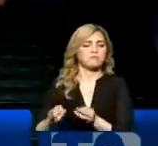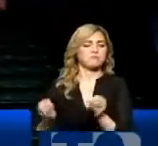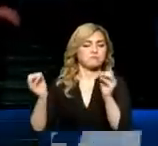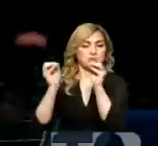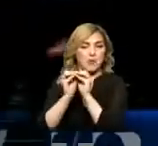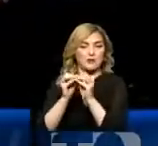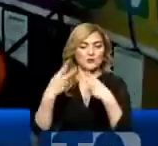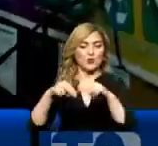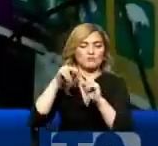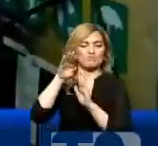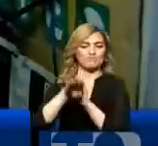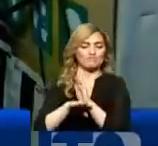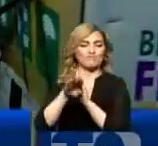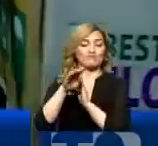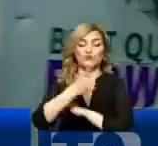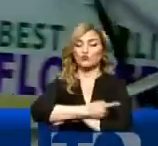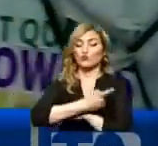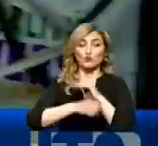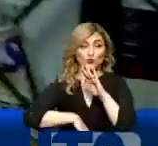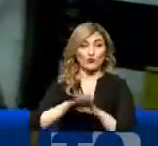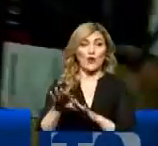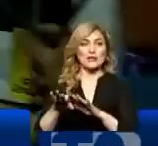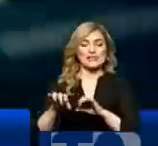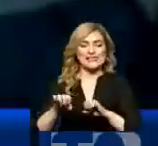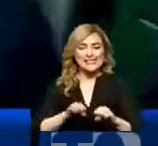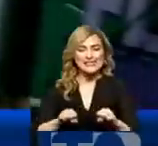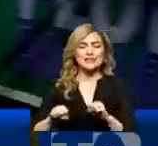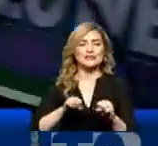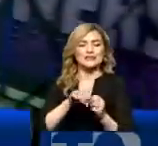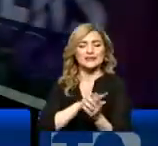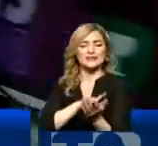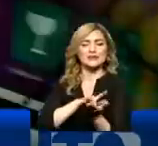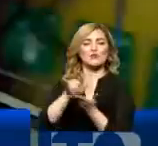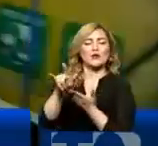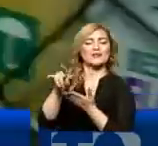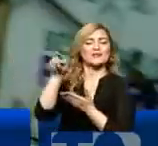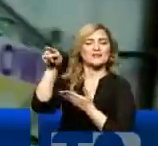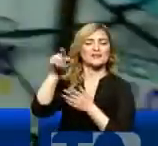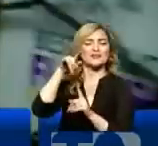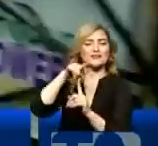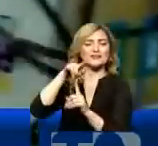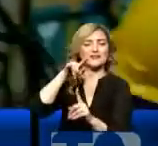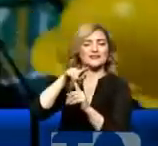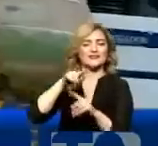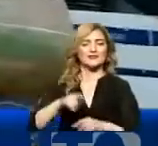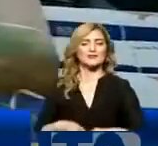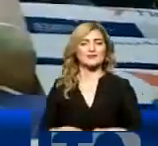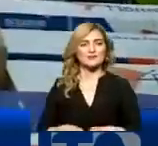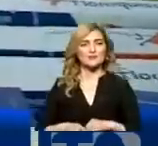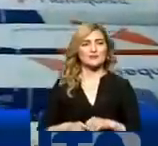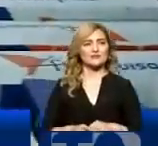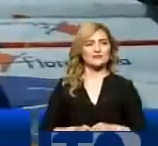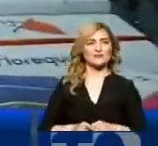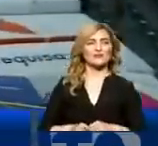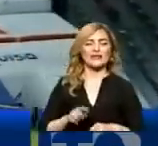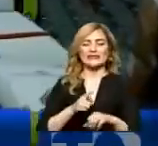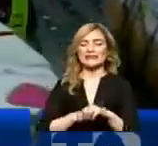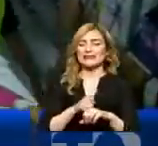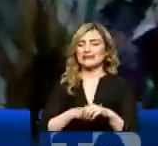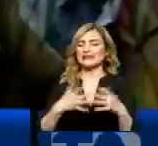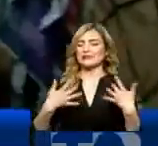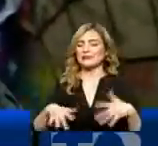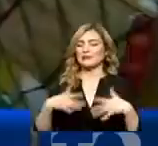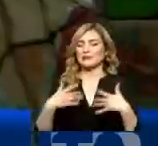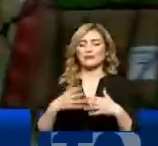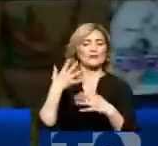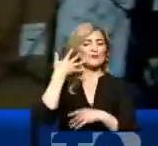Son estos los días de mayor ajetreo en el área de carga del aeropuerto Mariscal Sucre de Quito. Se aproxima San Valentín y